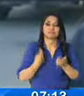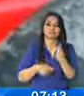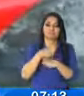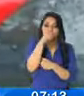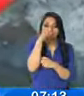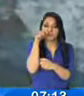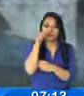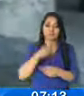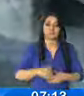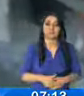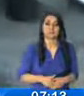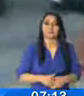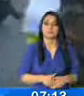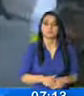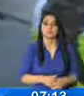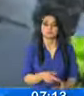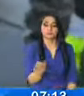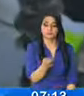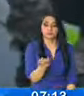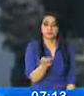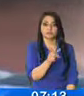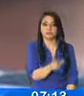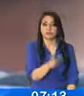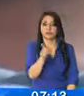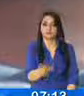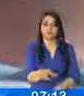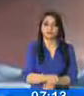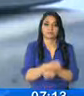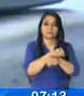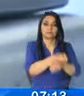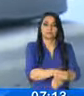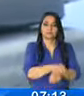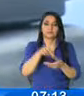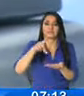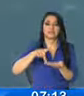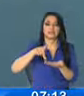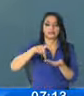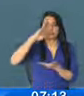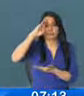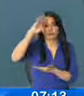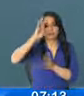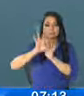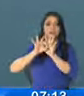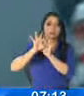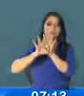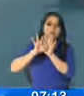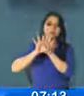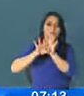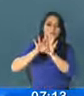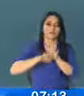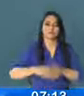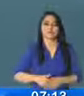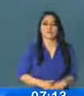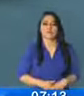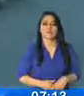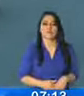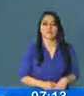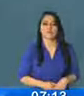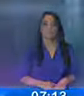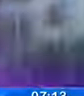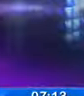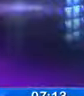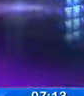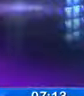drogas los dos detenidos fueron trasladados al Distrito policial de la Florida informó Marcela